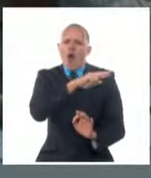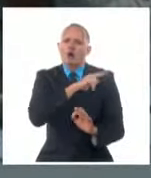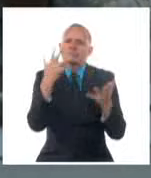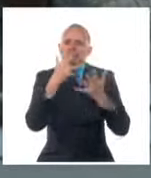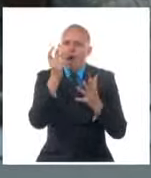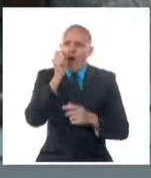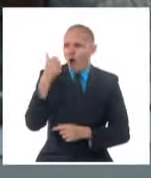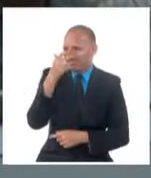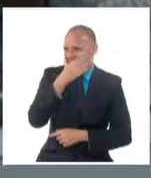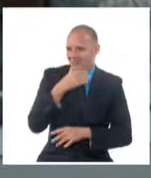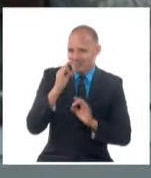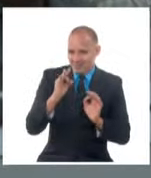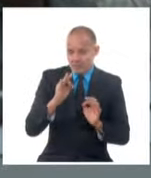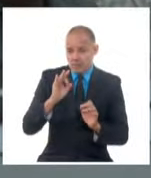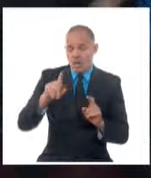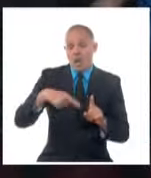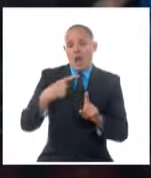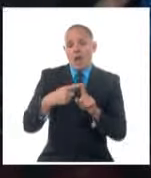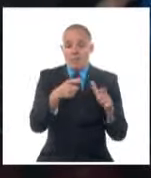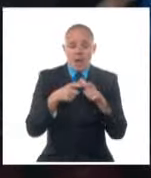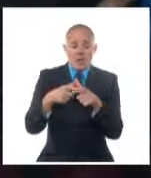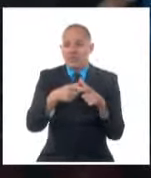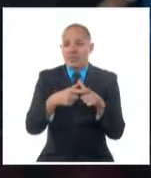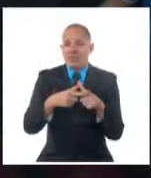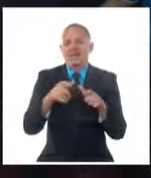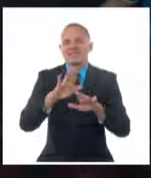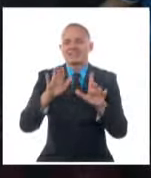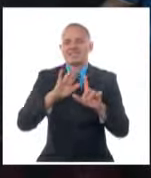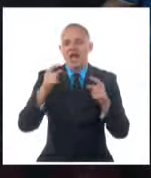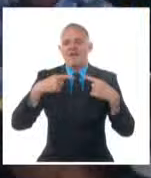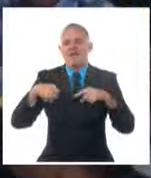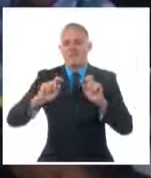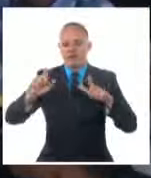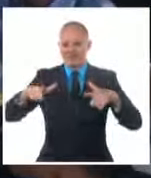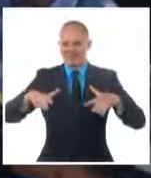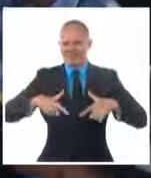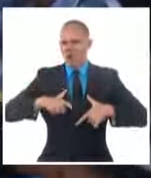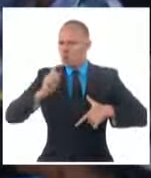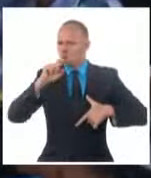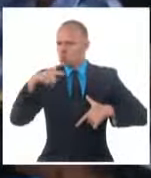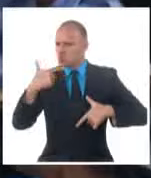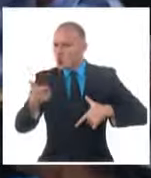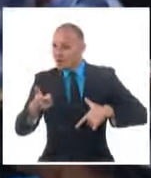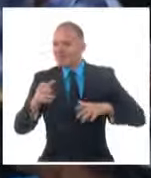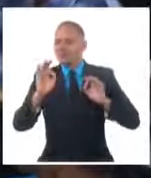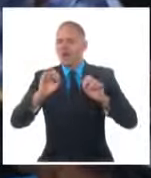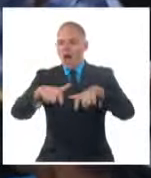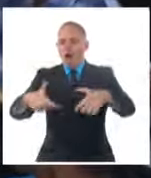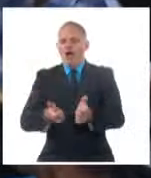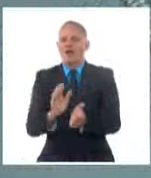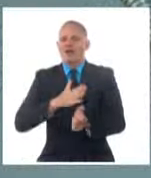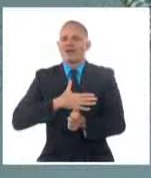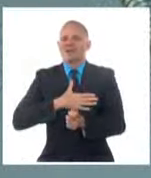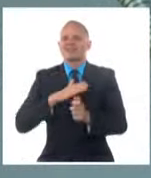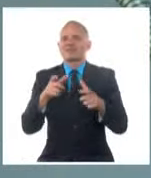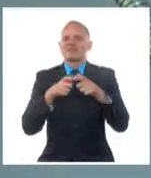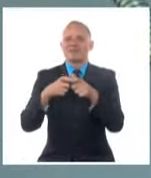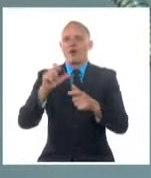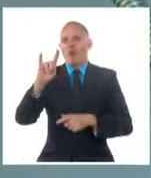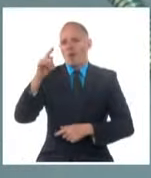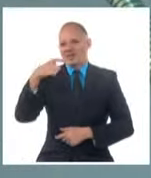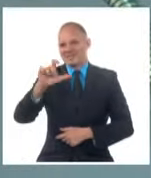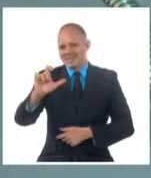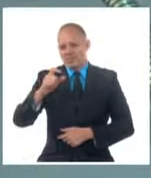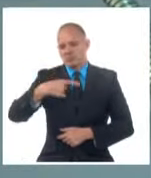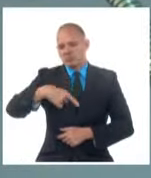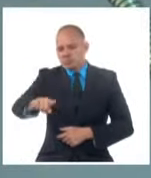y aprobaron la delegación que representará a la juventud agramontina en el duodécimo Congreso de la Unión de Jóvenes Comunistas